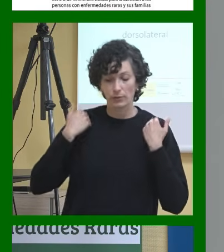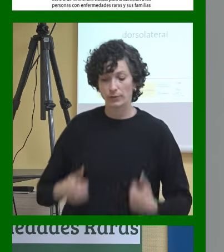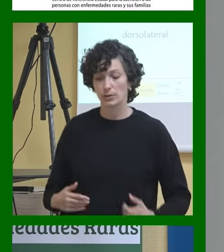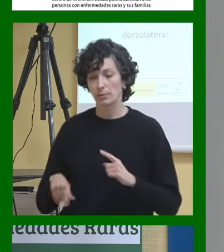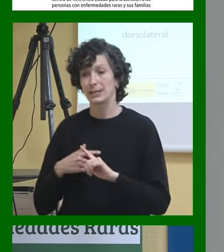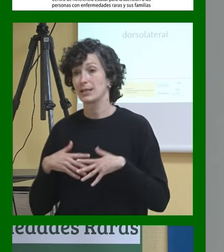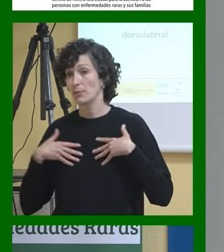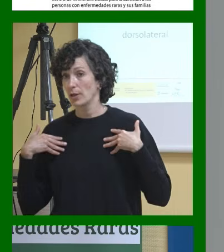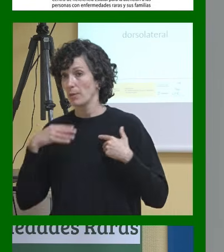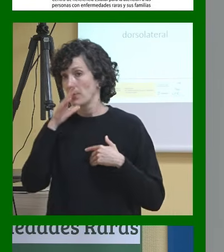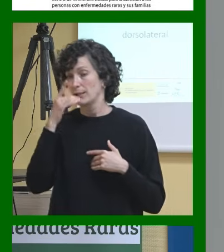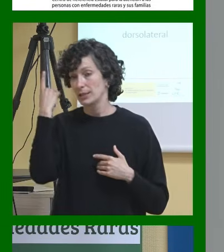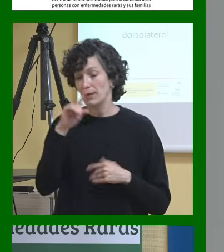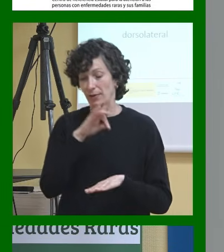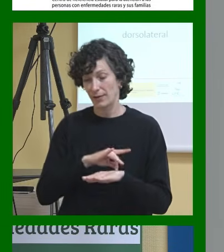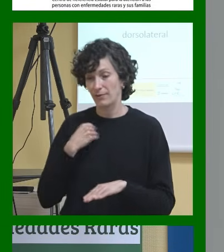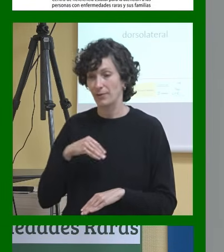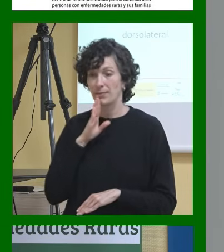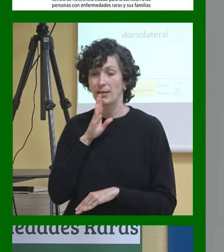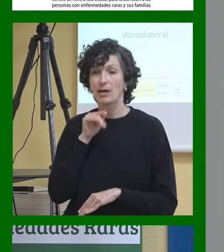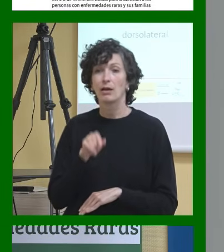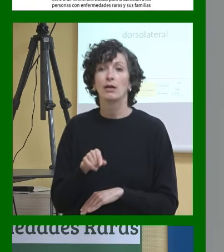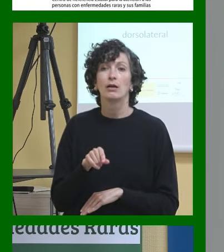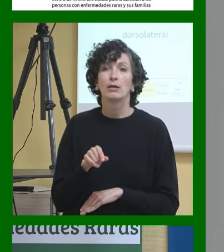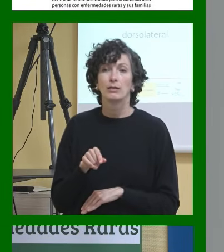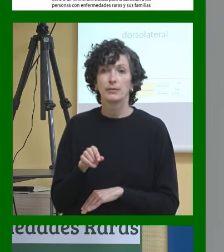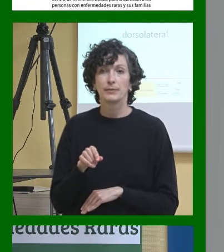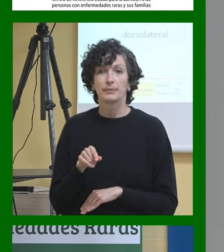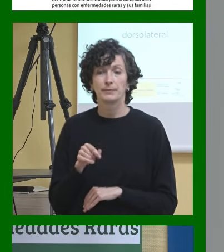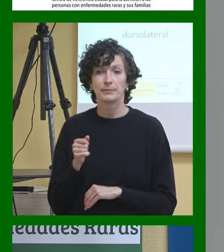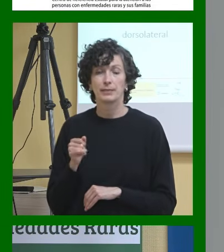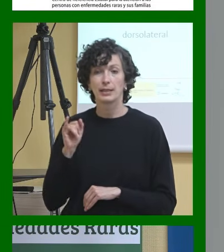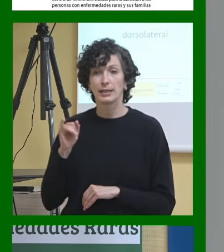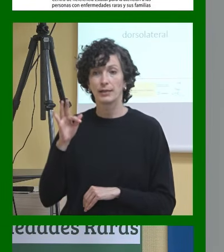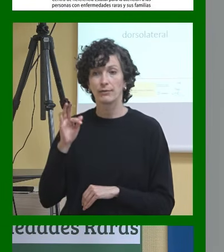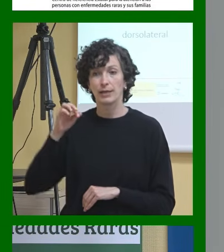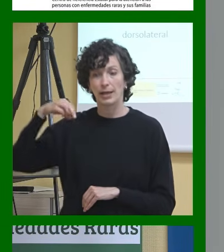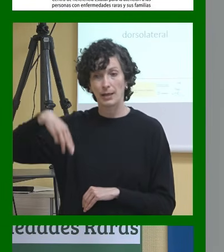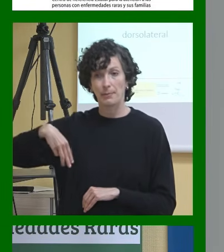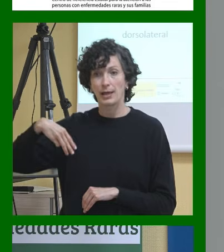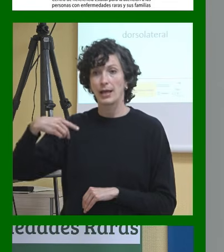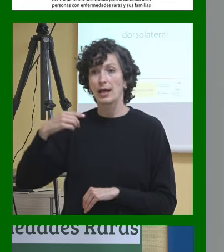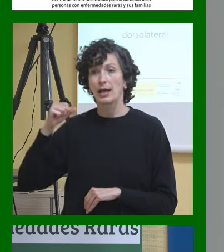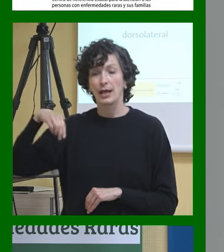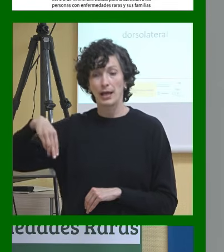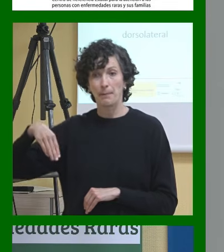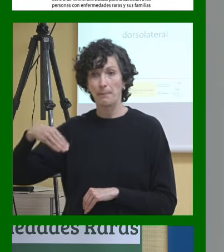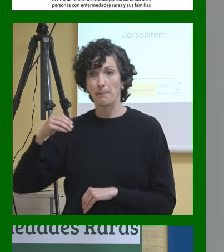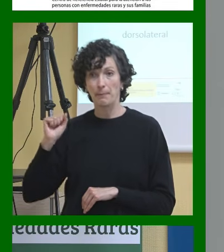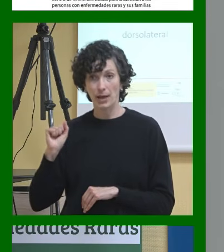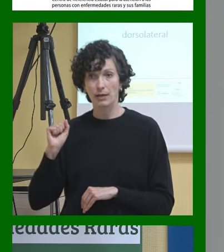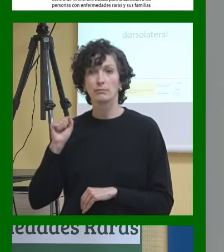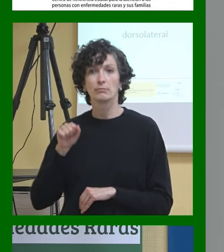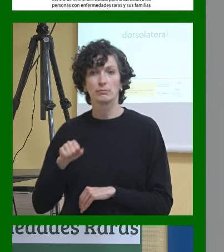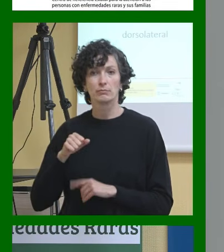ya que se sabe que en el FAPA existe una exposición crónica a la IFN-gamma, que está elevada, y